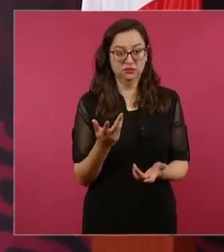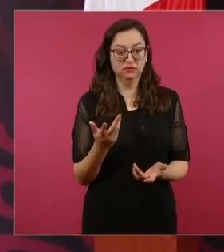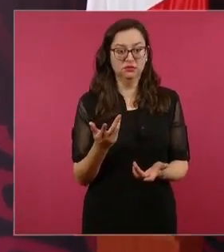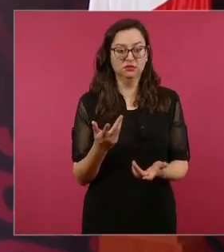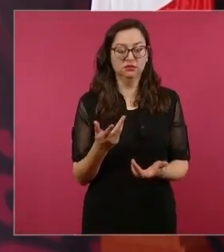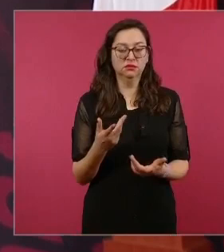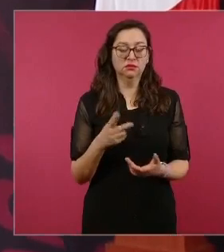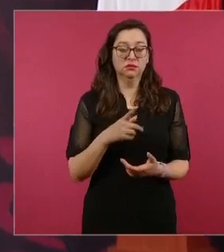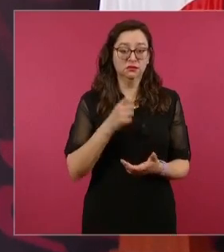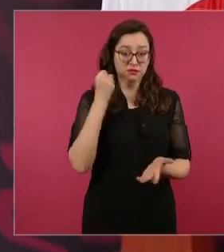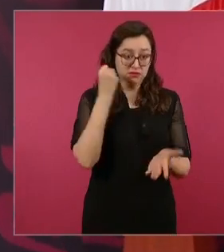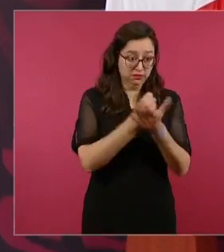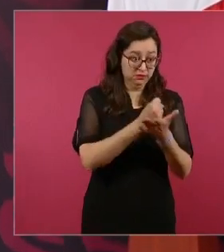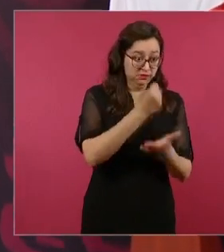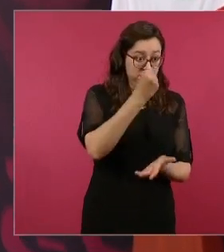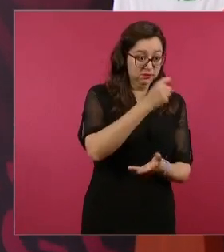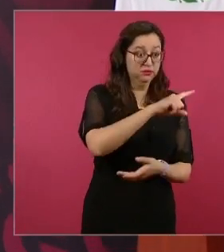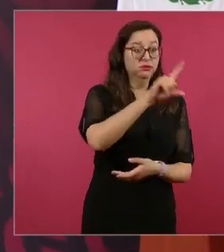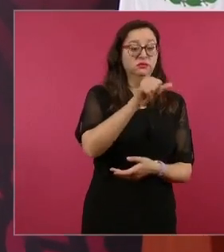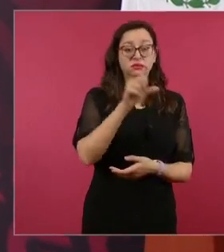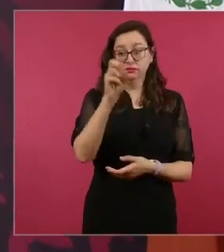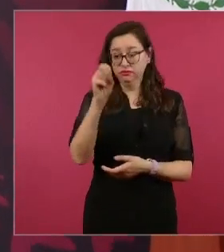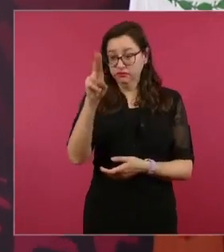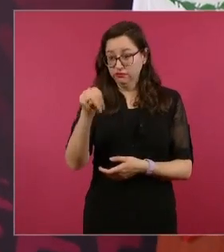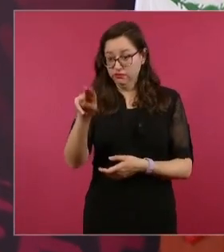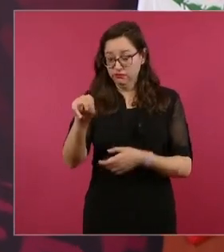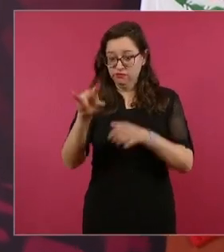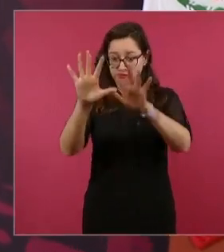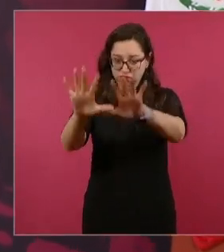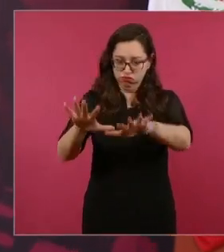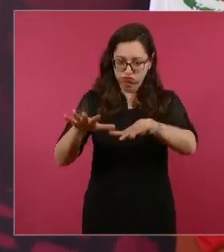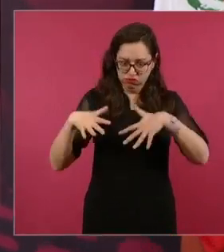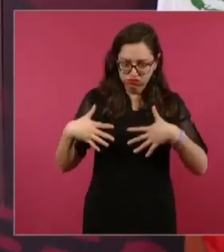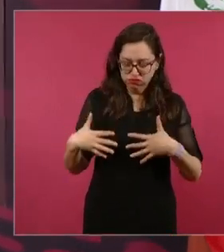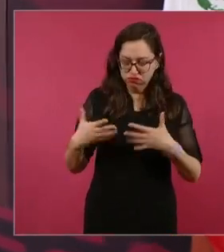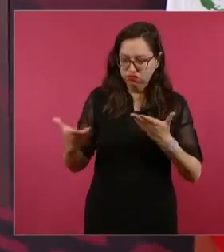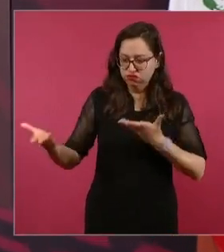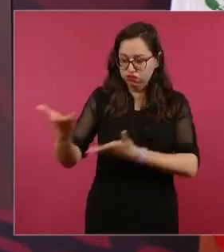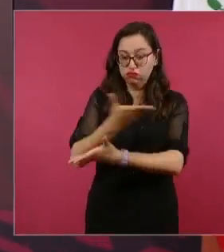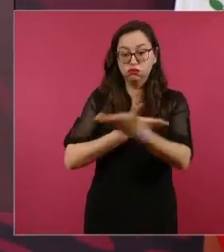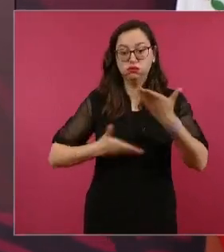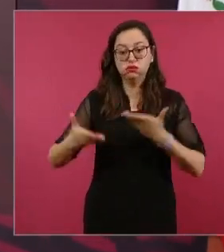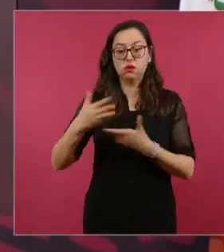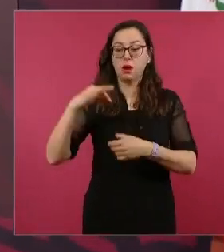pase a la Asamblea General de Naciones Unidas, se vote,